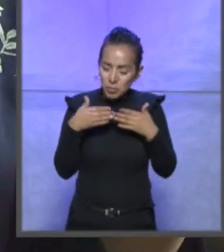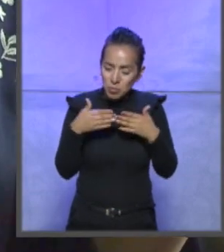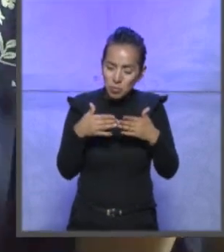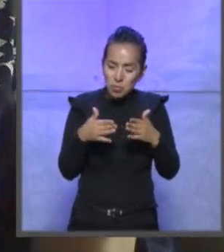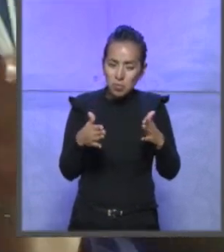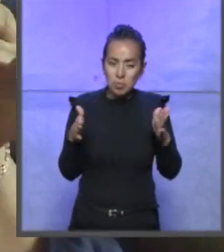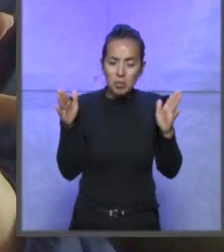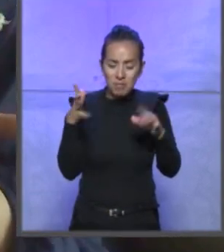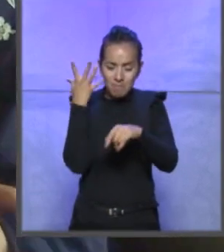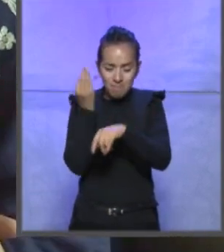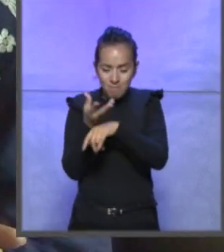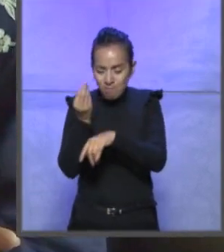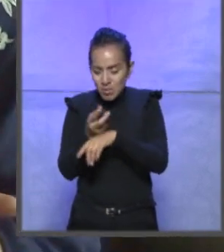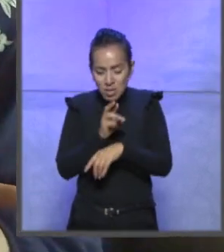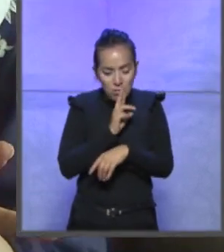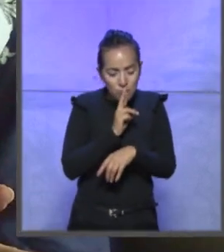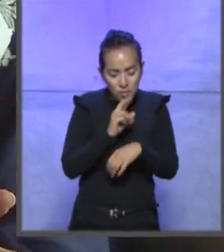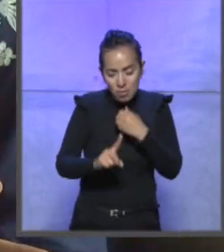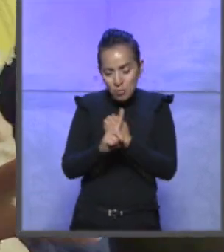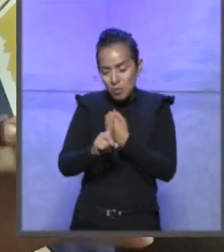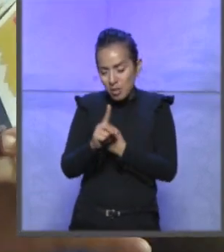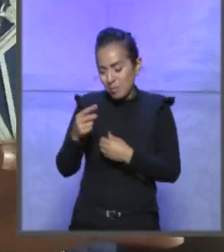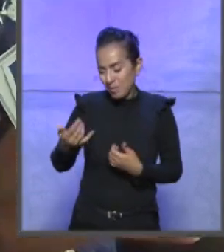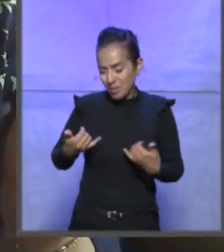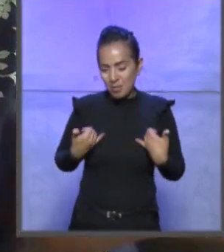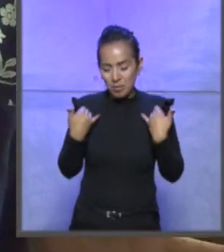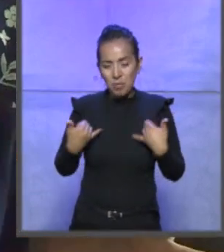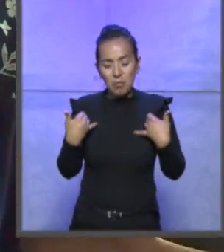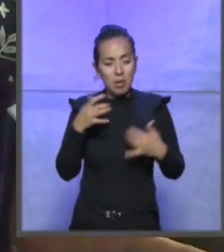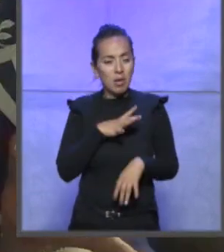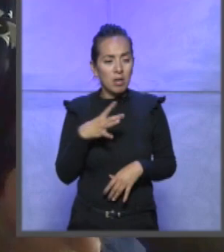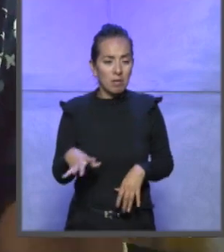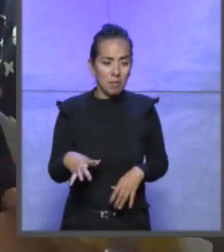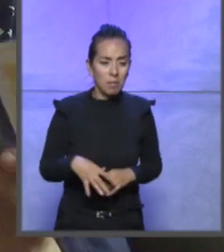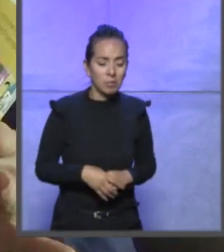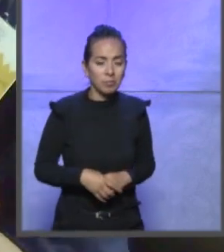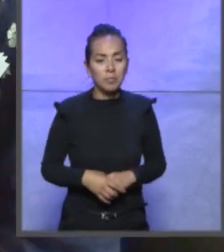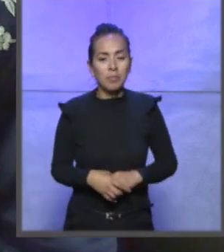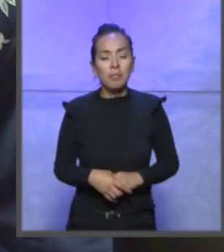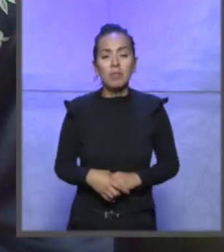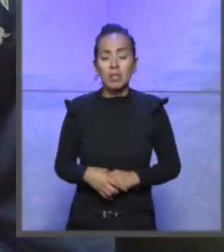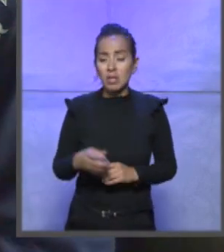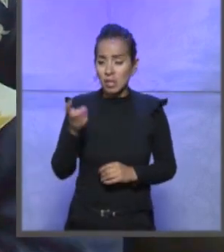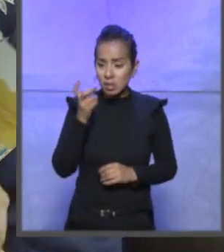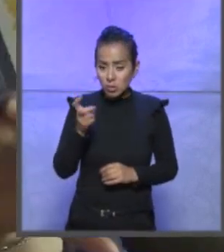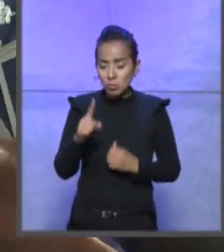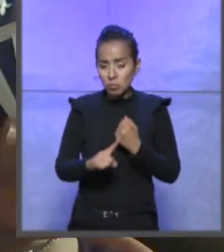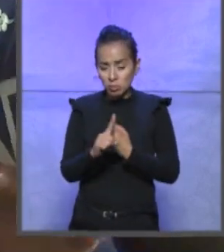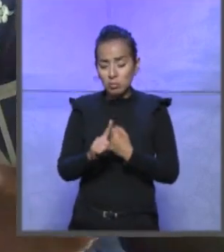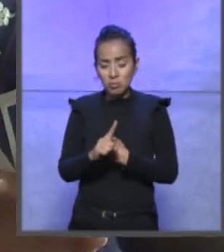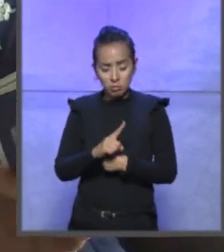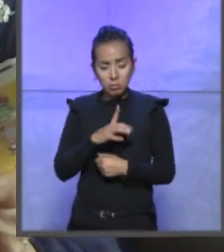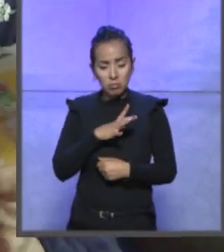amplia. Soluciones a los problemas de la juventud en general, que desafortunadamente son